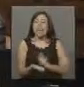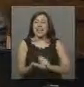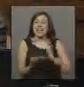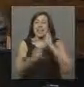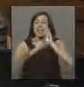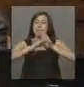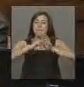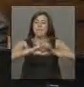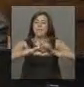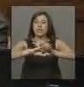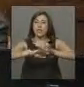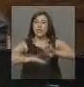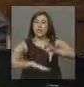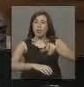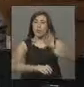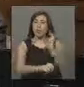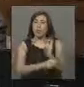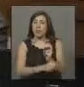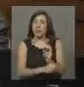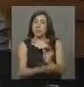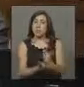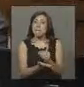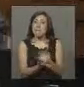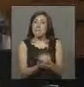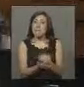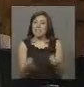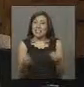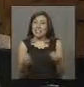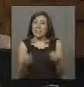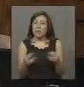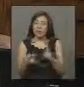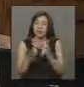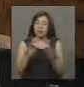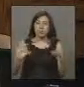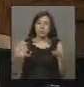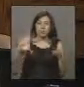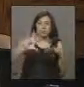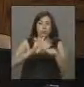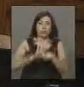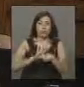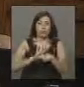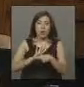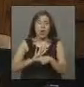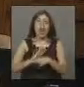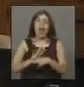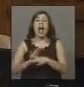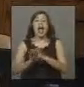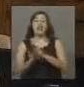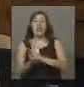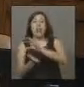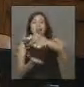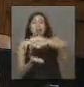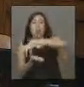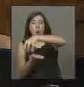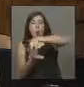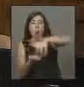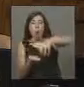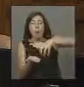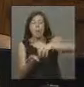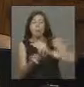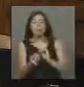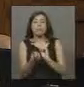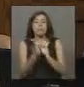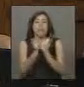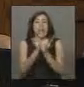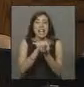Delito. Hacer planes de seguridad adaptados a las realidades locales en todas las comunas del país pasa a ser un